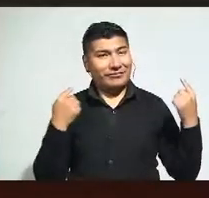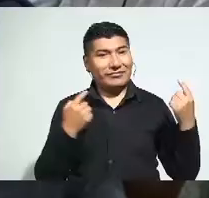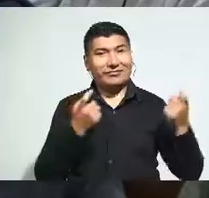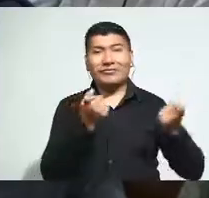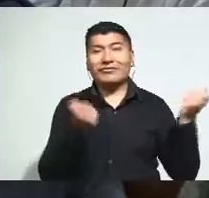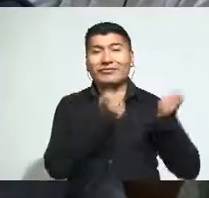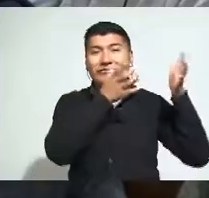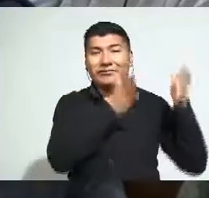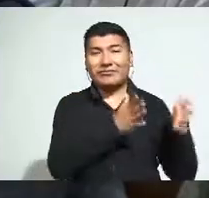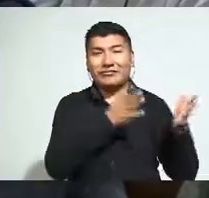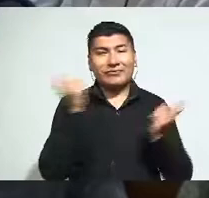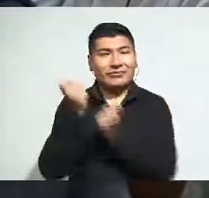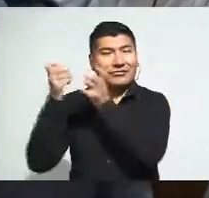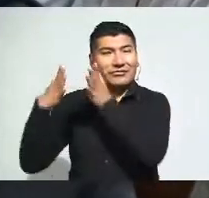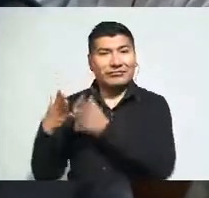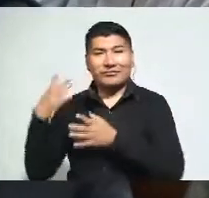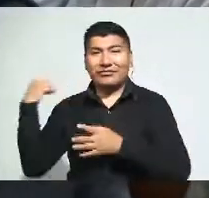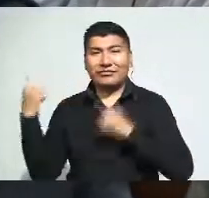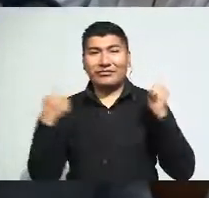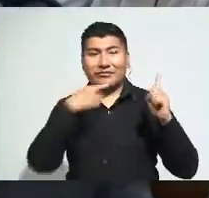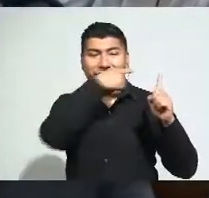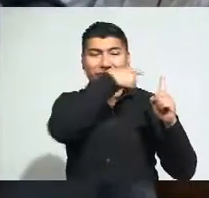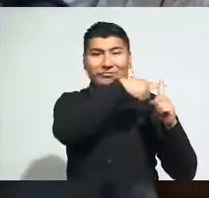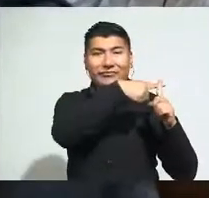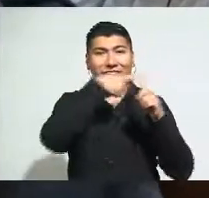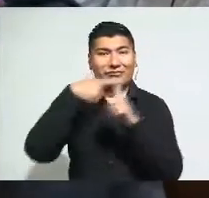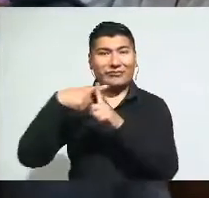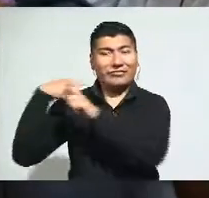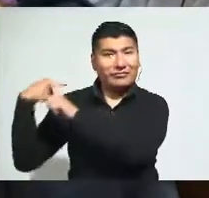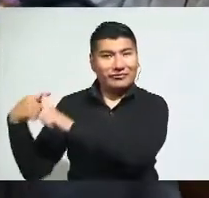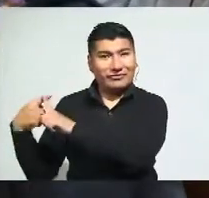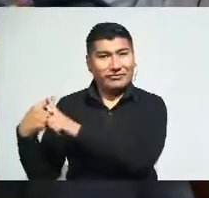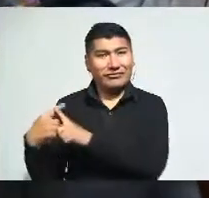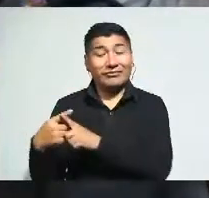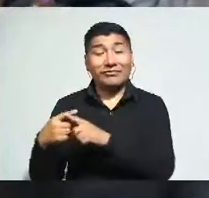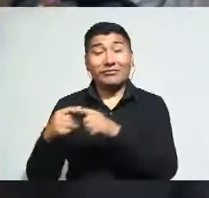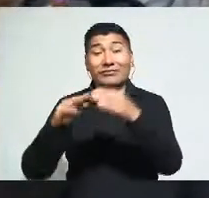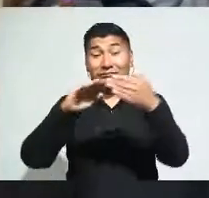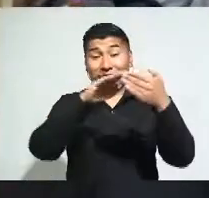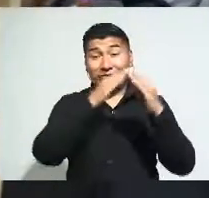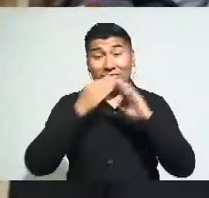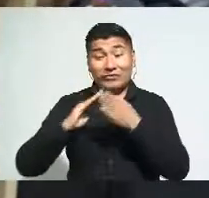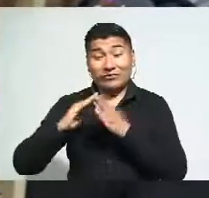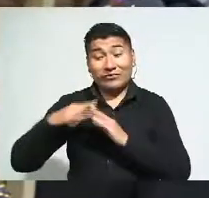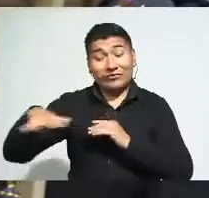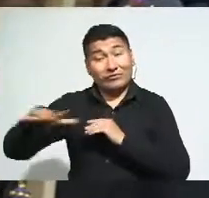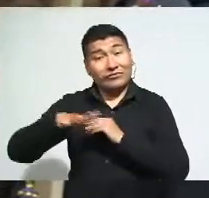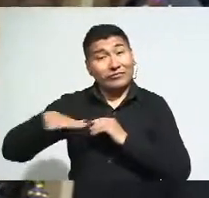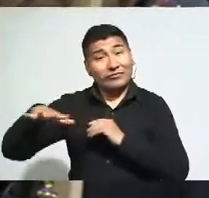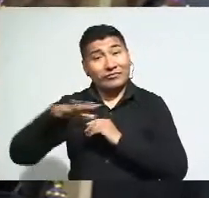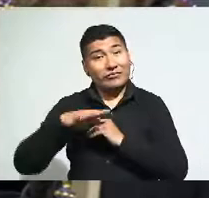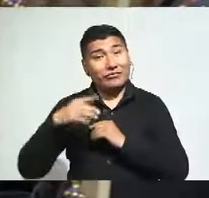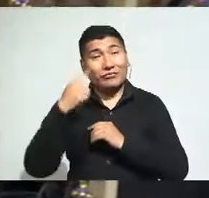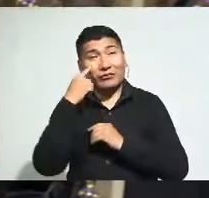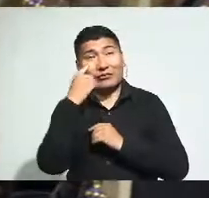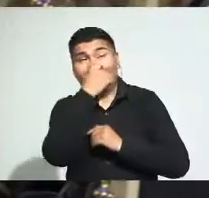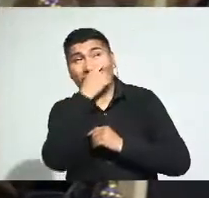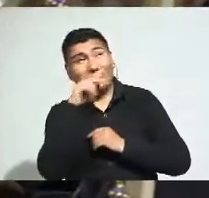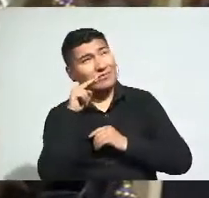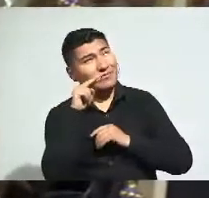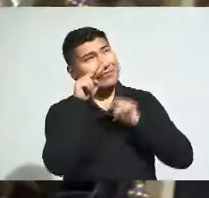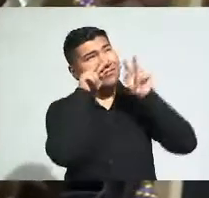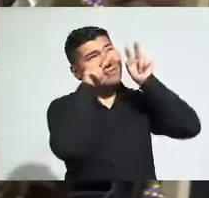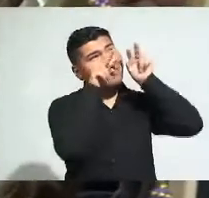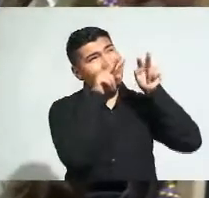jesús en primer lugar el pueblo que estaba mirando